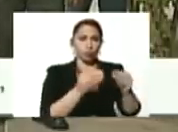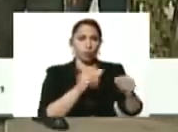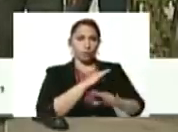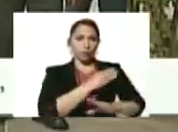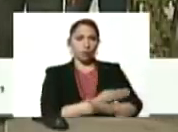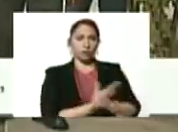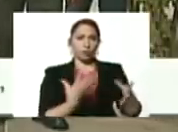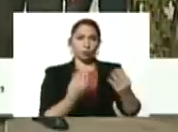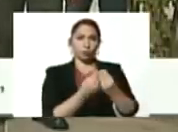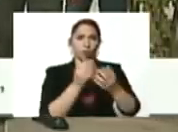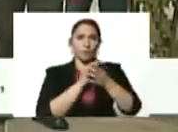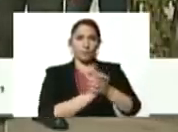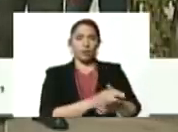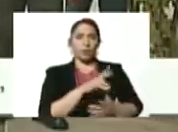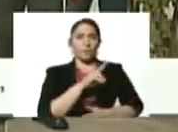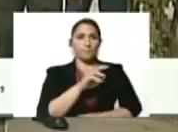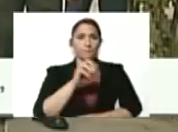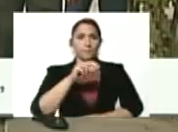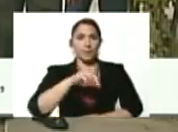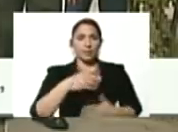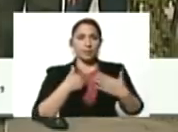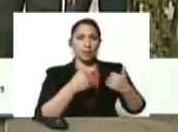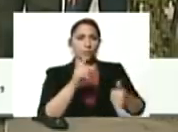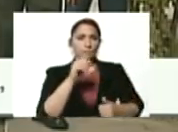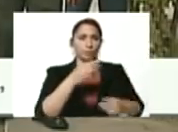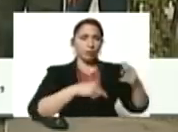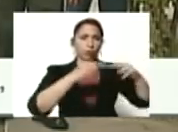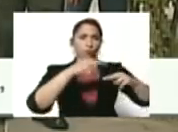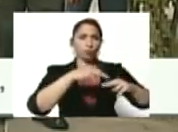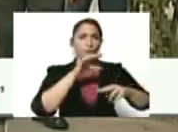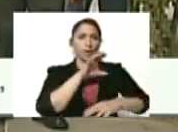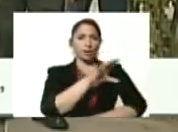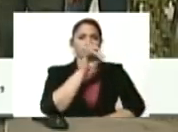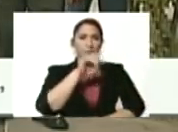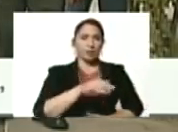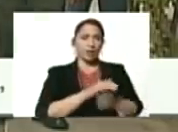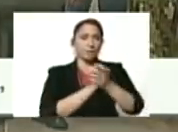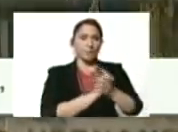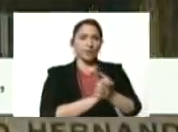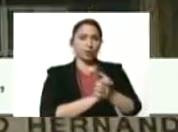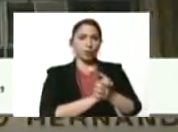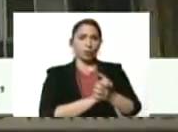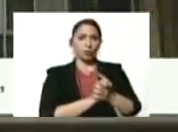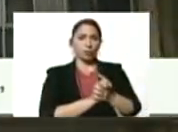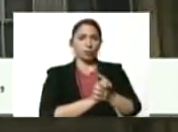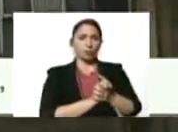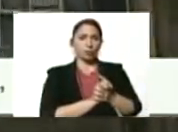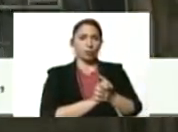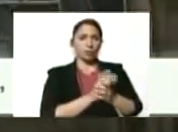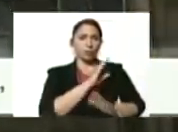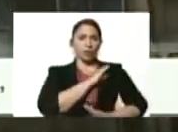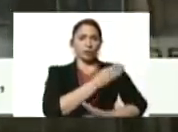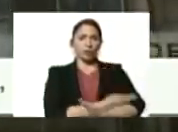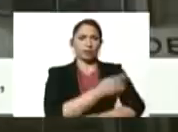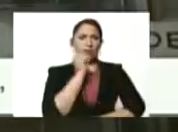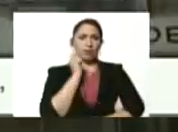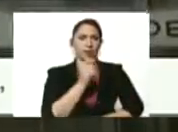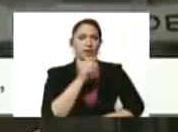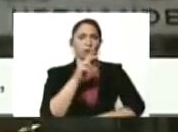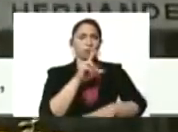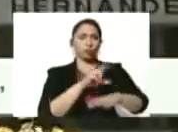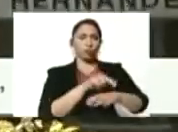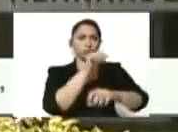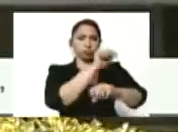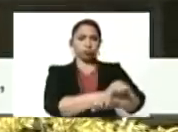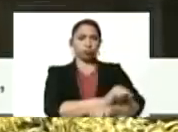los compañeros de Bensalud, con los compañeros de Contrupatria, con los compañeros de la Fuerza de Tarea, doctor José